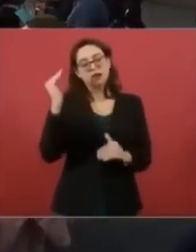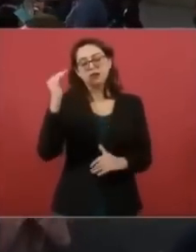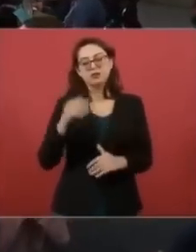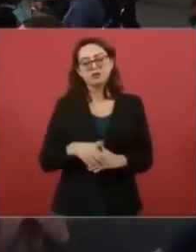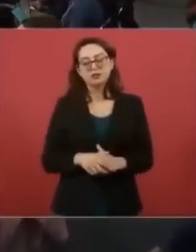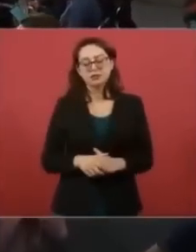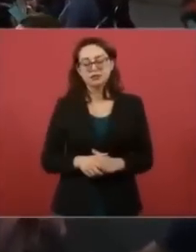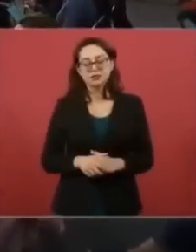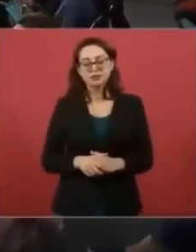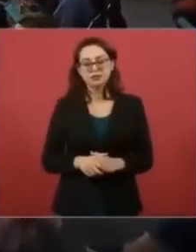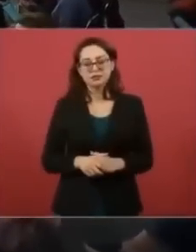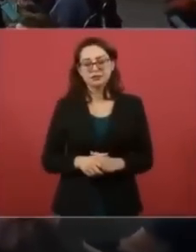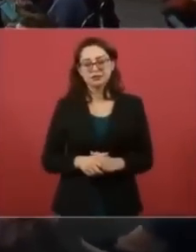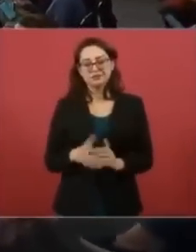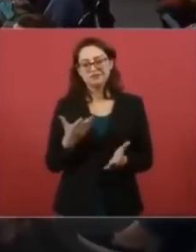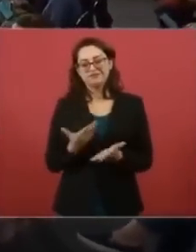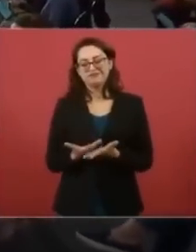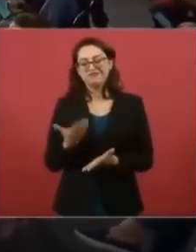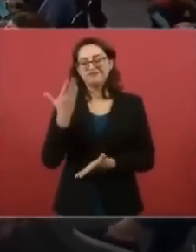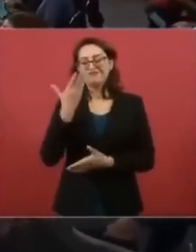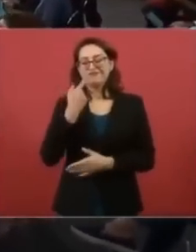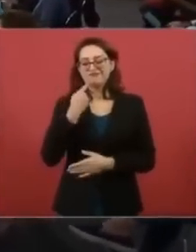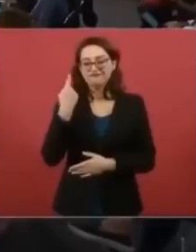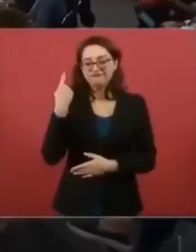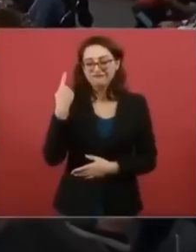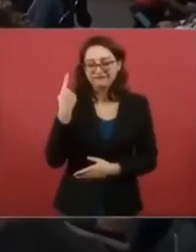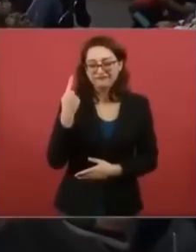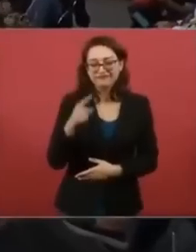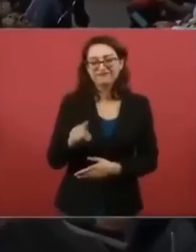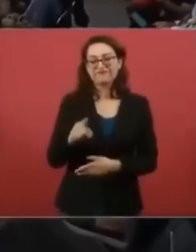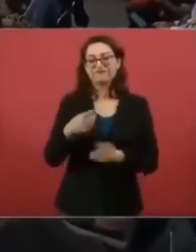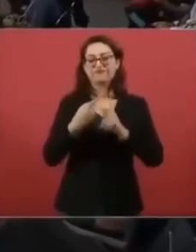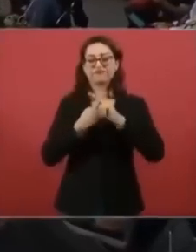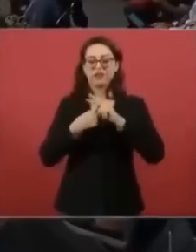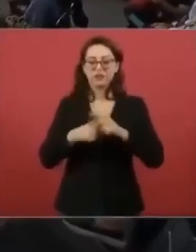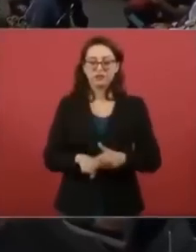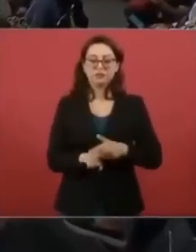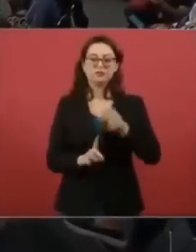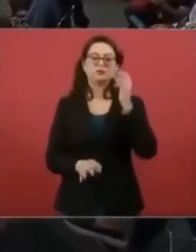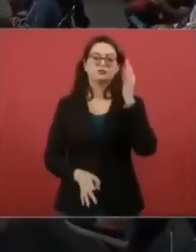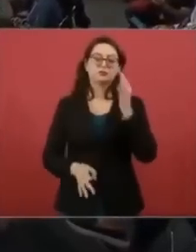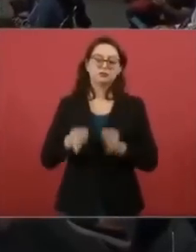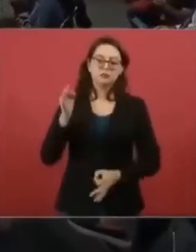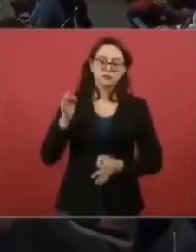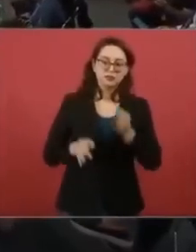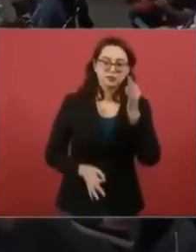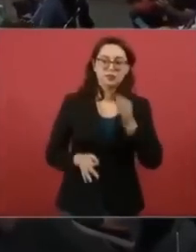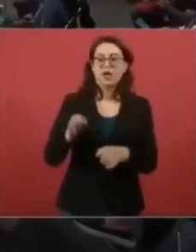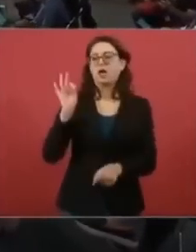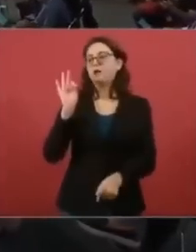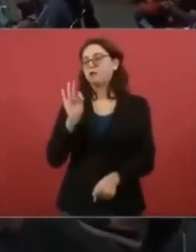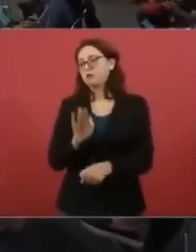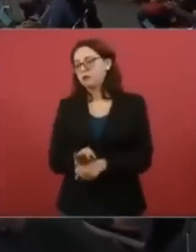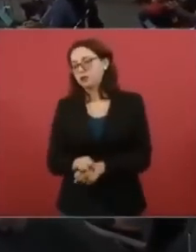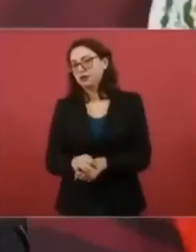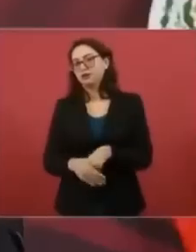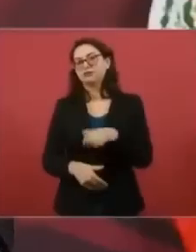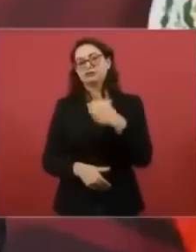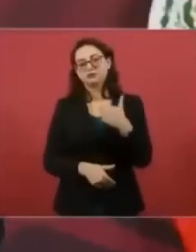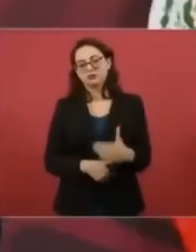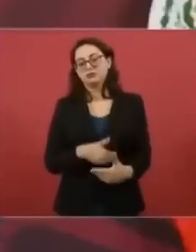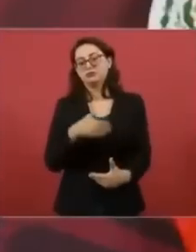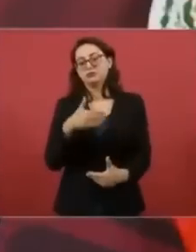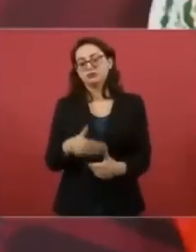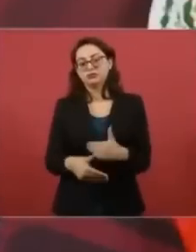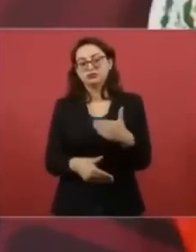Entonces se van al Poder Judicial y meten amparos o recursos,